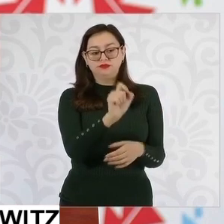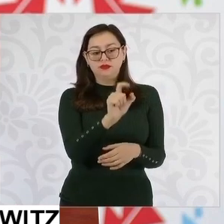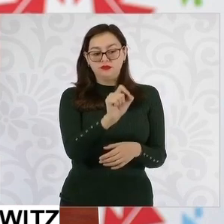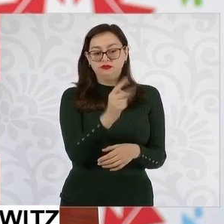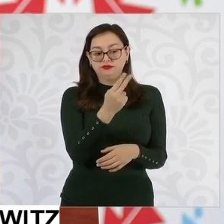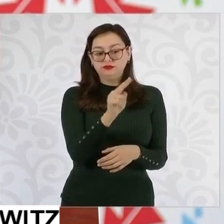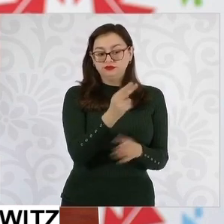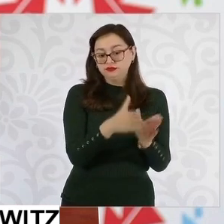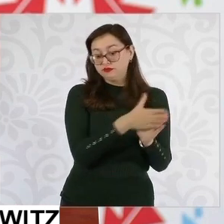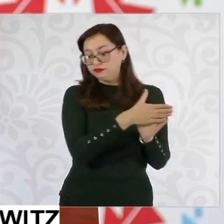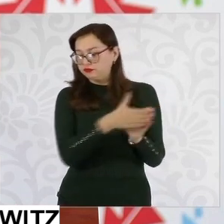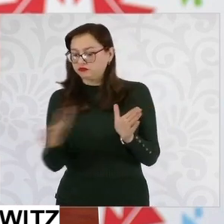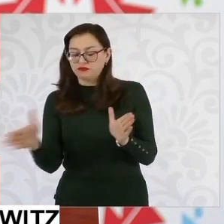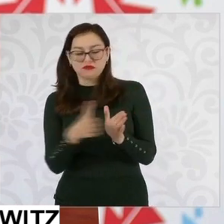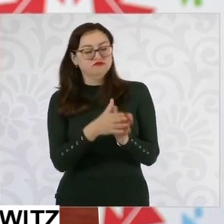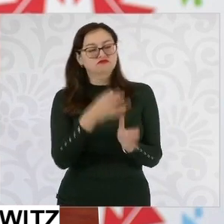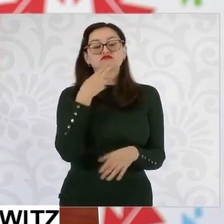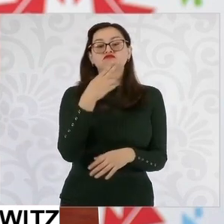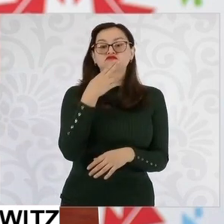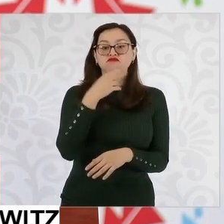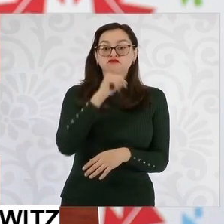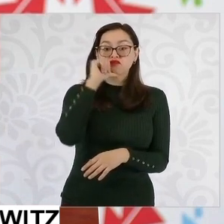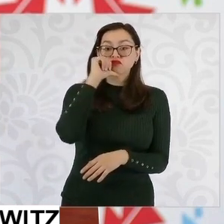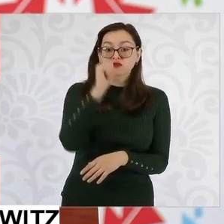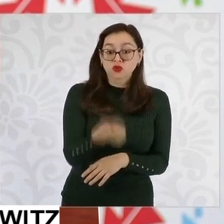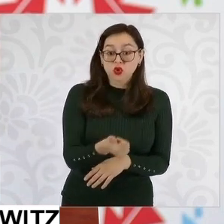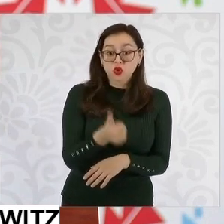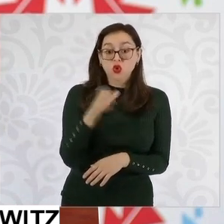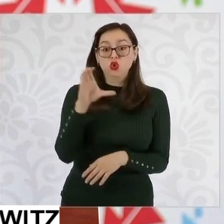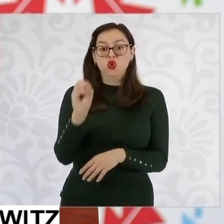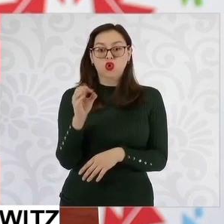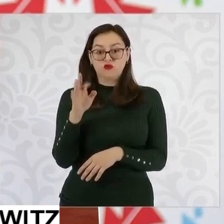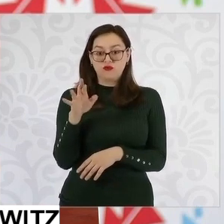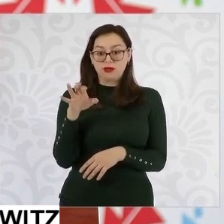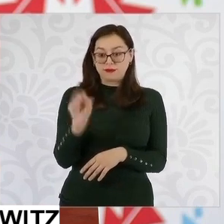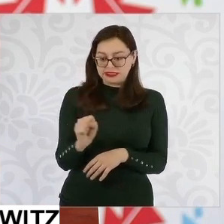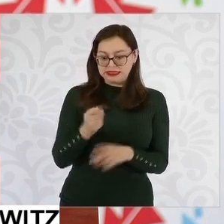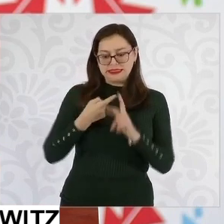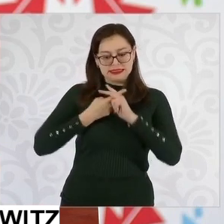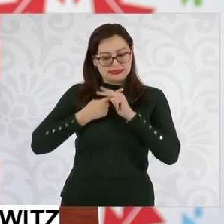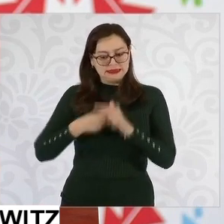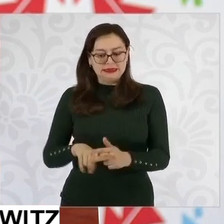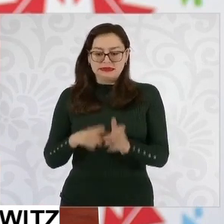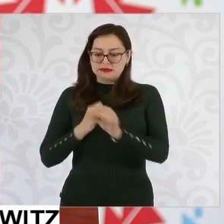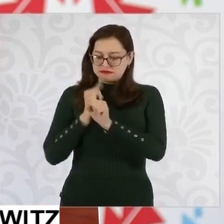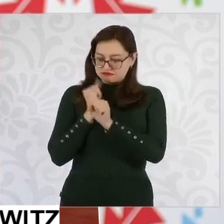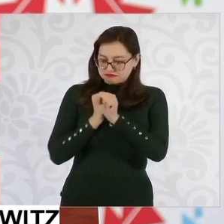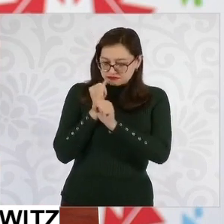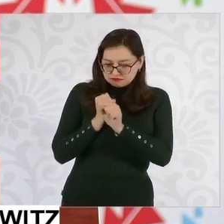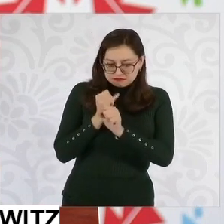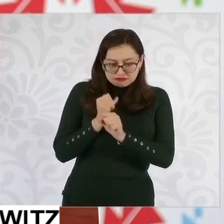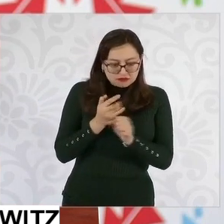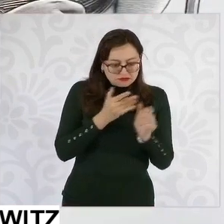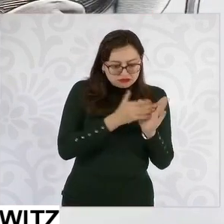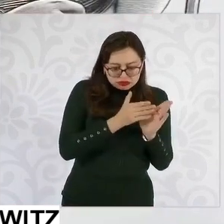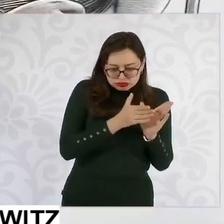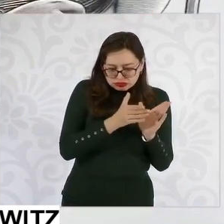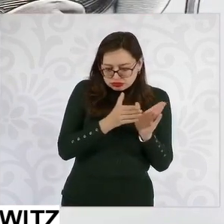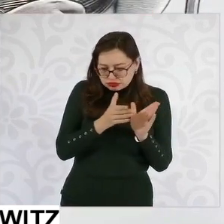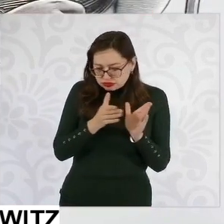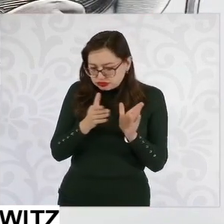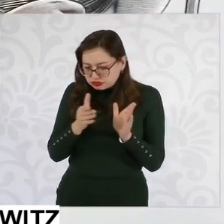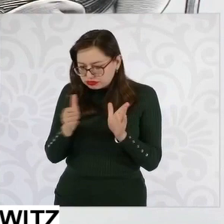de noviembre. La COFEPRIS inició y continúa investigando todo el proceso de